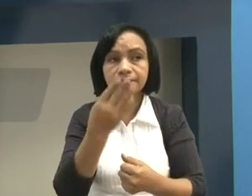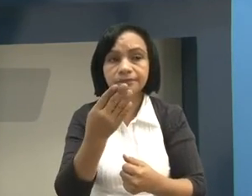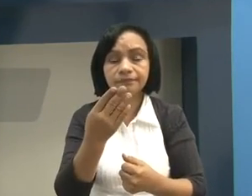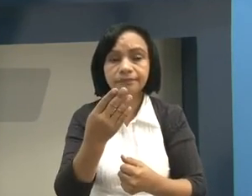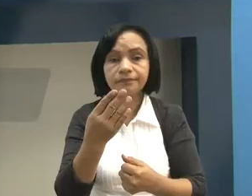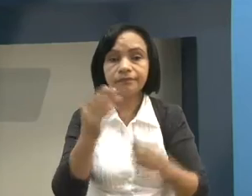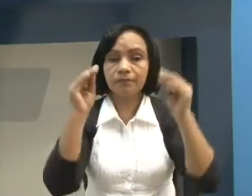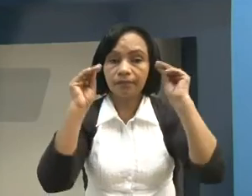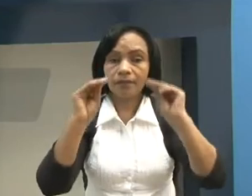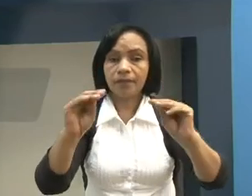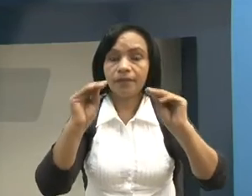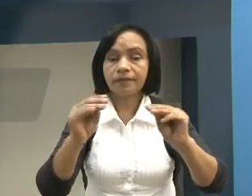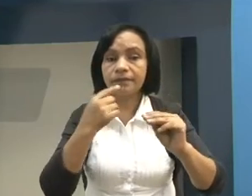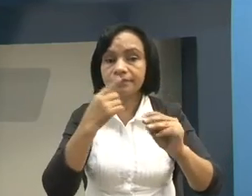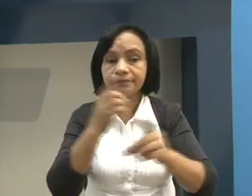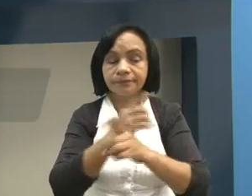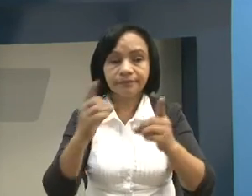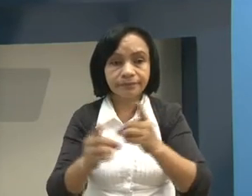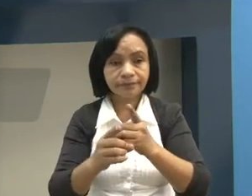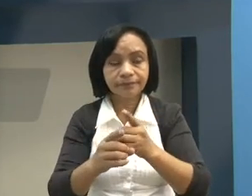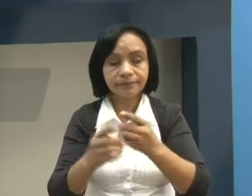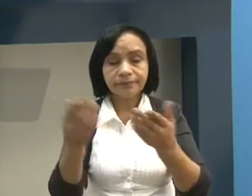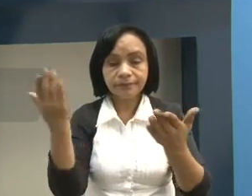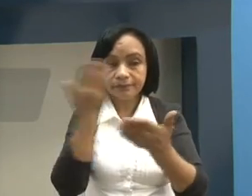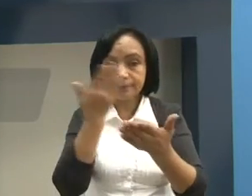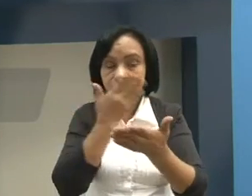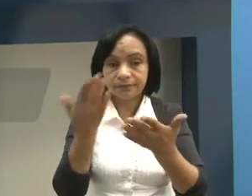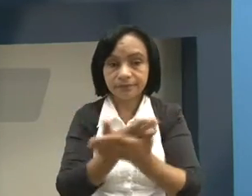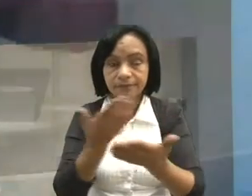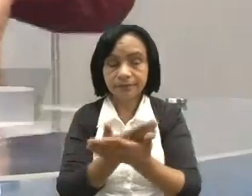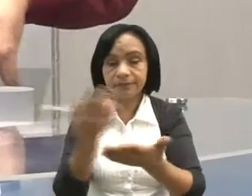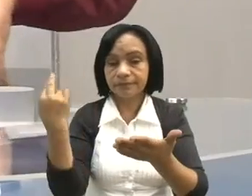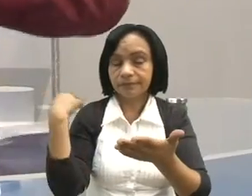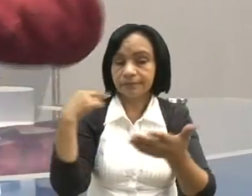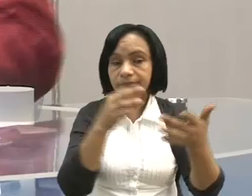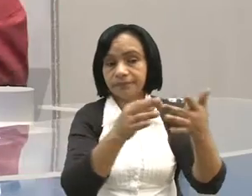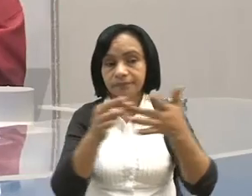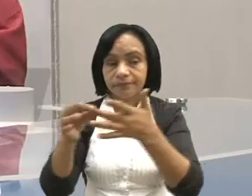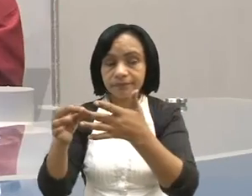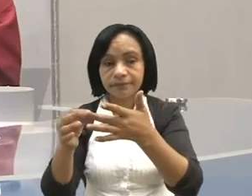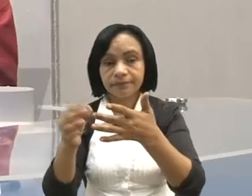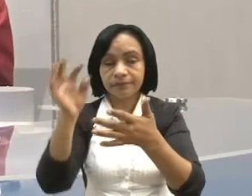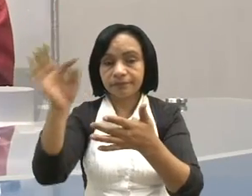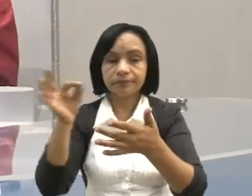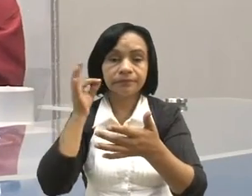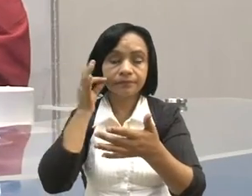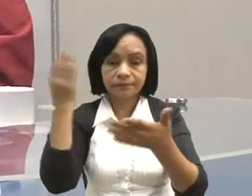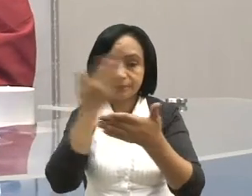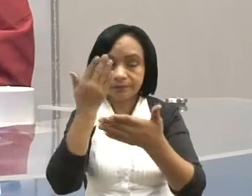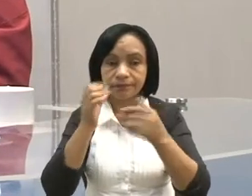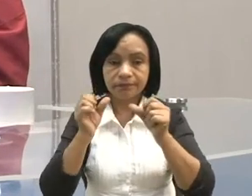es, y esos tres componentes, la actualización, la profesionalización y la formación continua de los